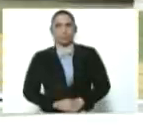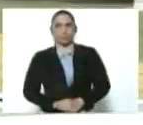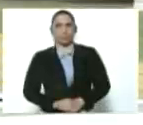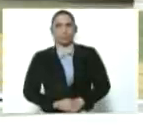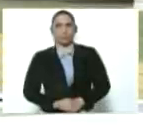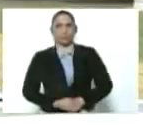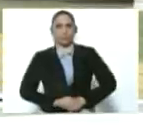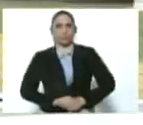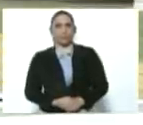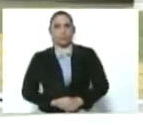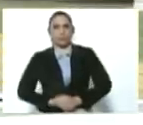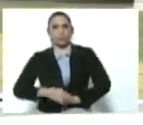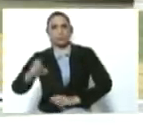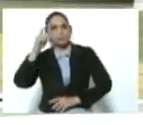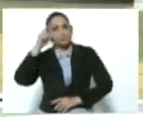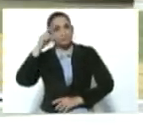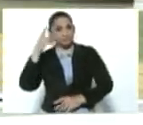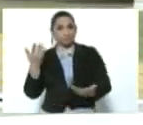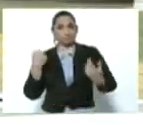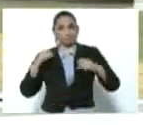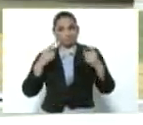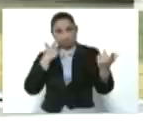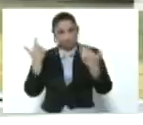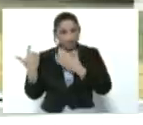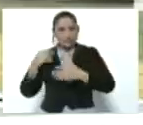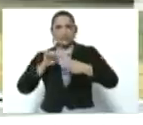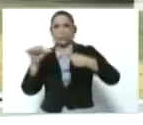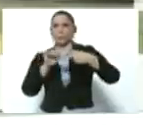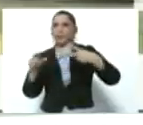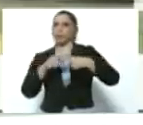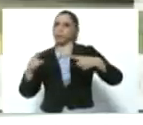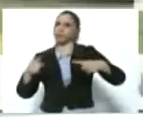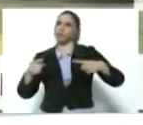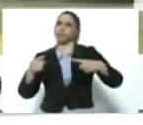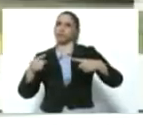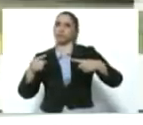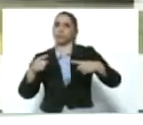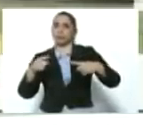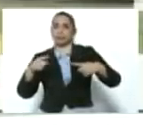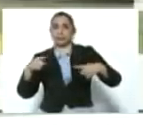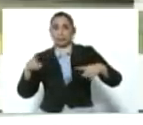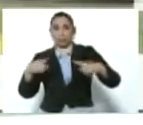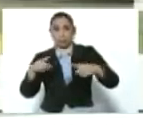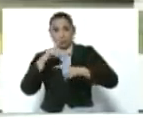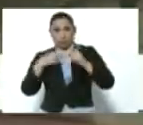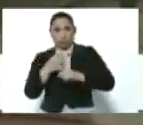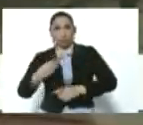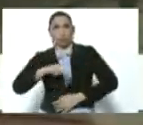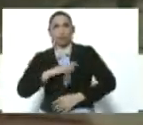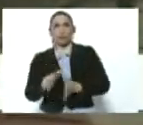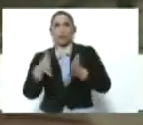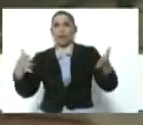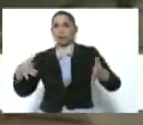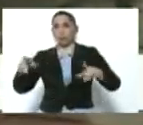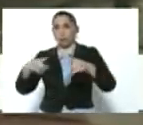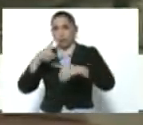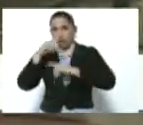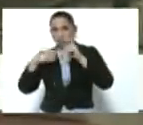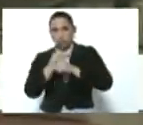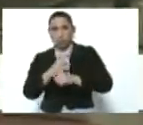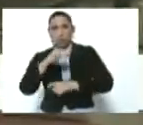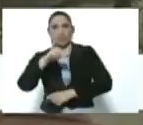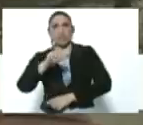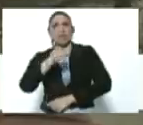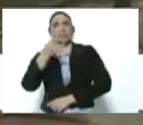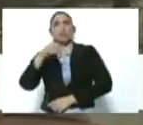ernesto preparándonos esta semana para el centenario de nuestro gran aquiles nazoa o